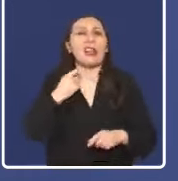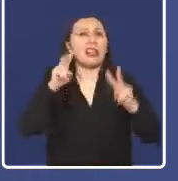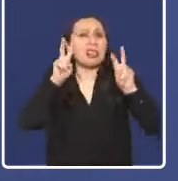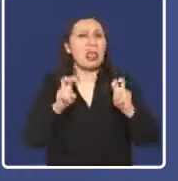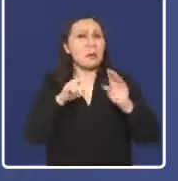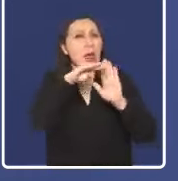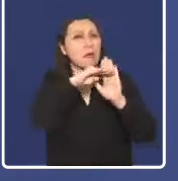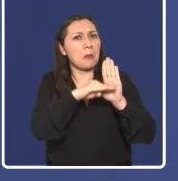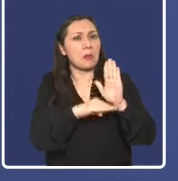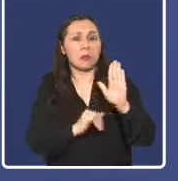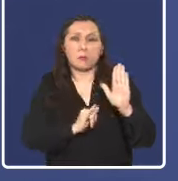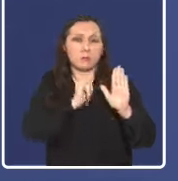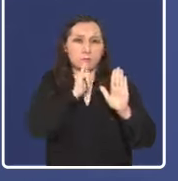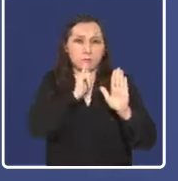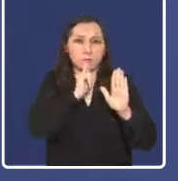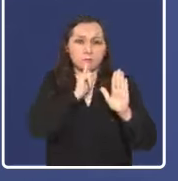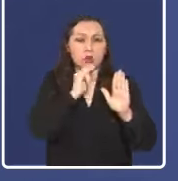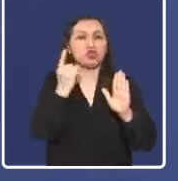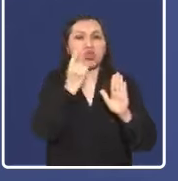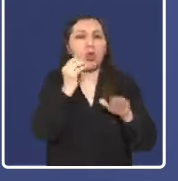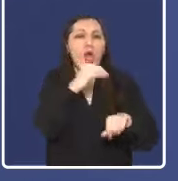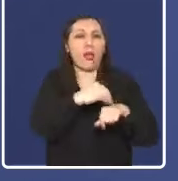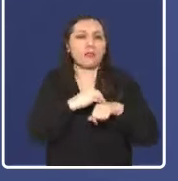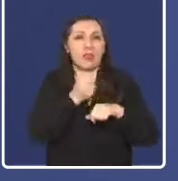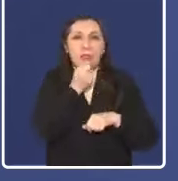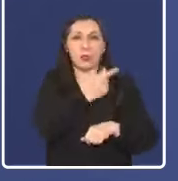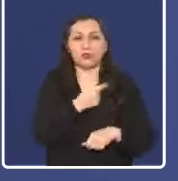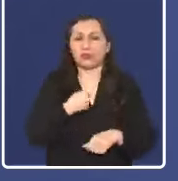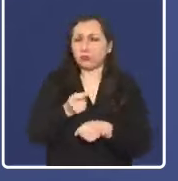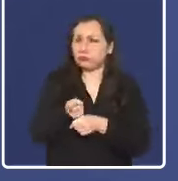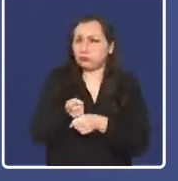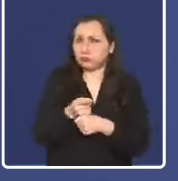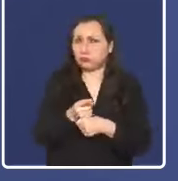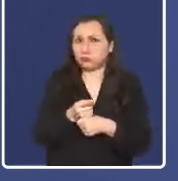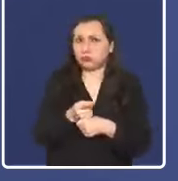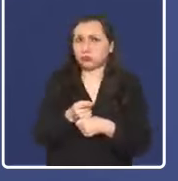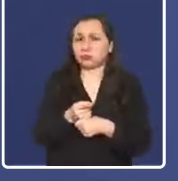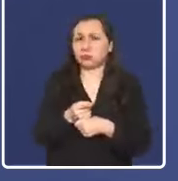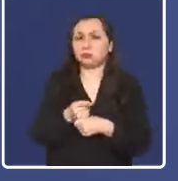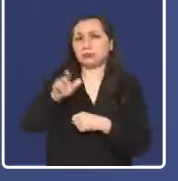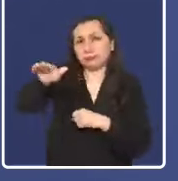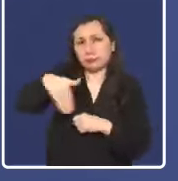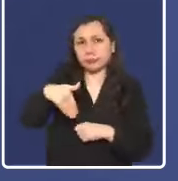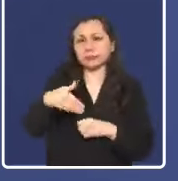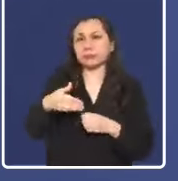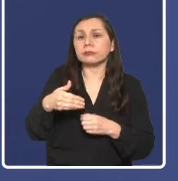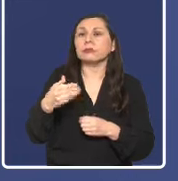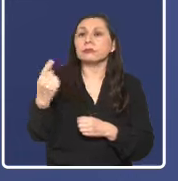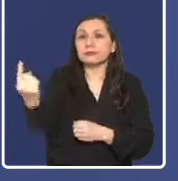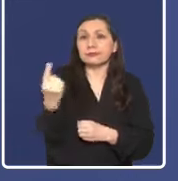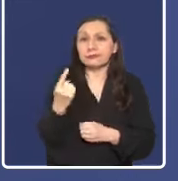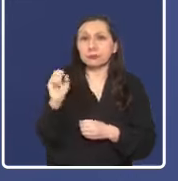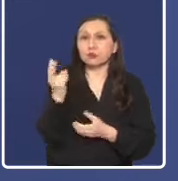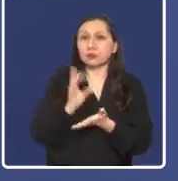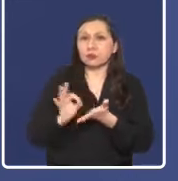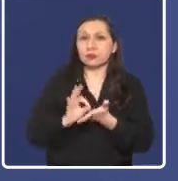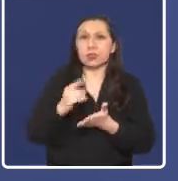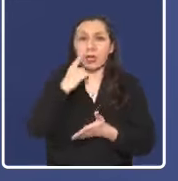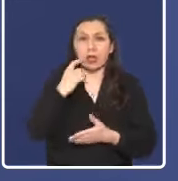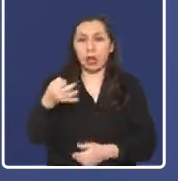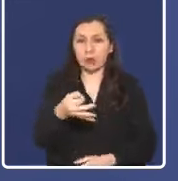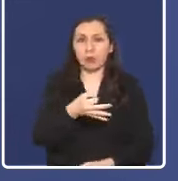contenido de la misma. Lo que hice inmediatamente fue citar al subsecretario a La Moneda.